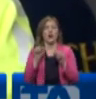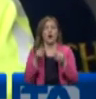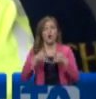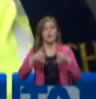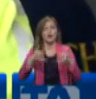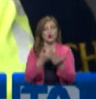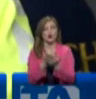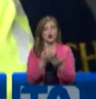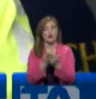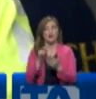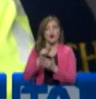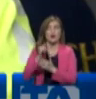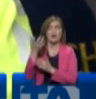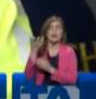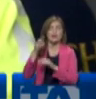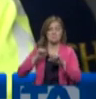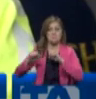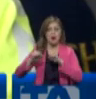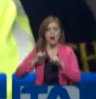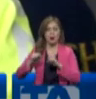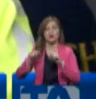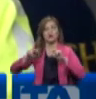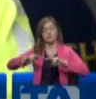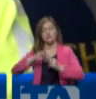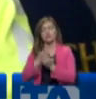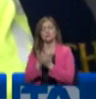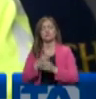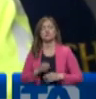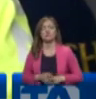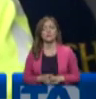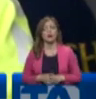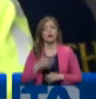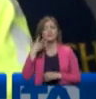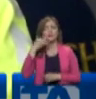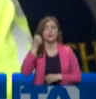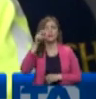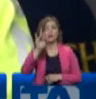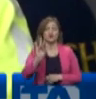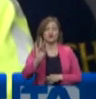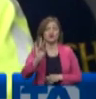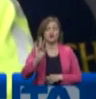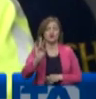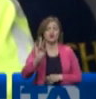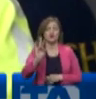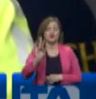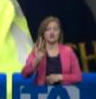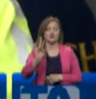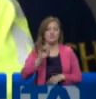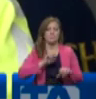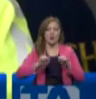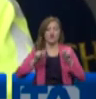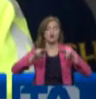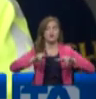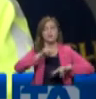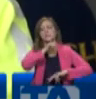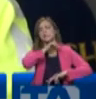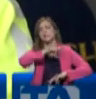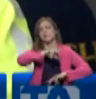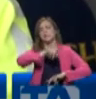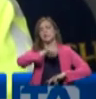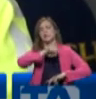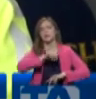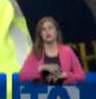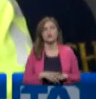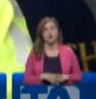mayo. A una entidad económica igual. Y el 17 tenemos también asalto y robo a mano